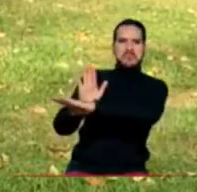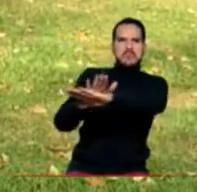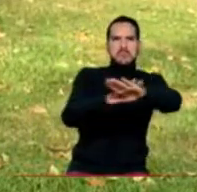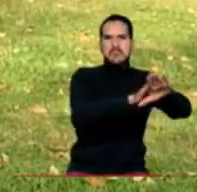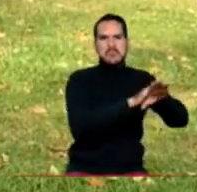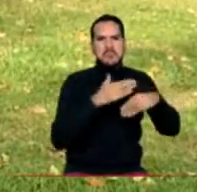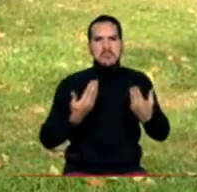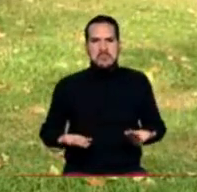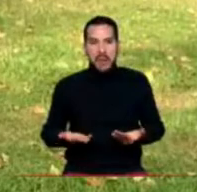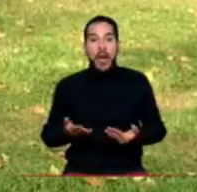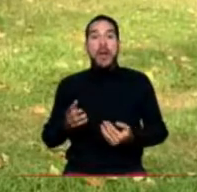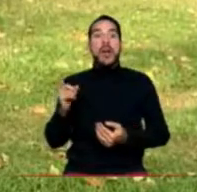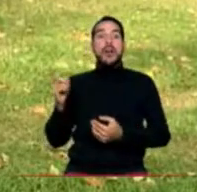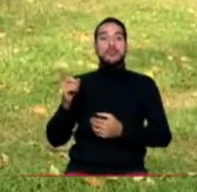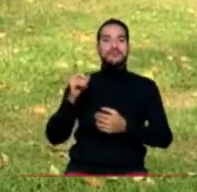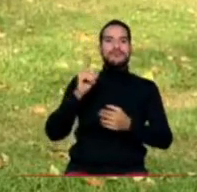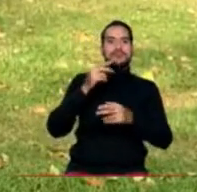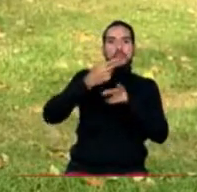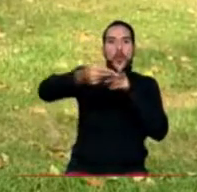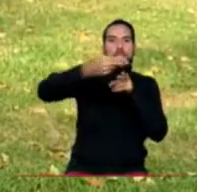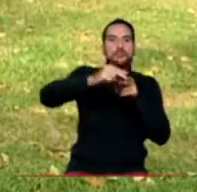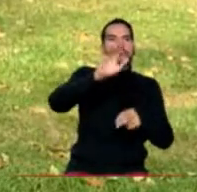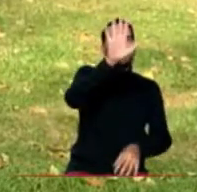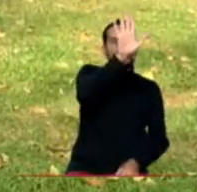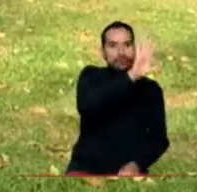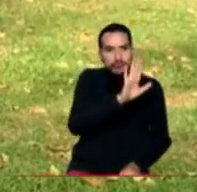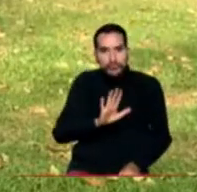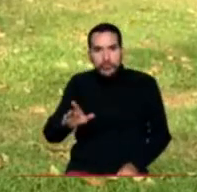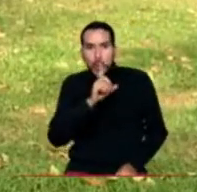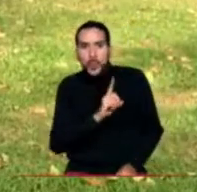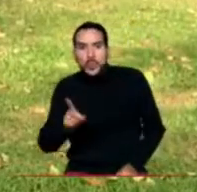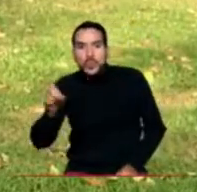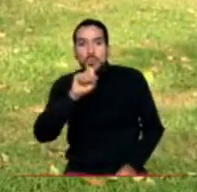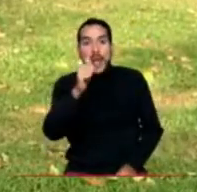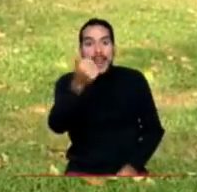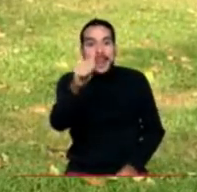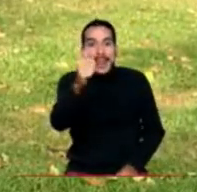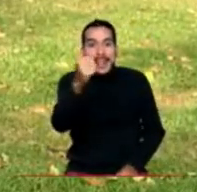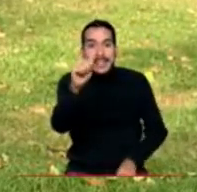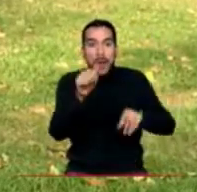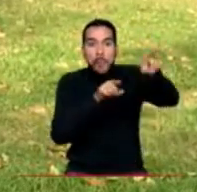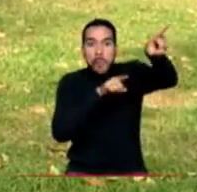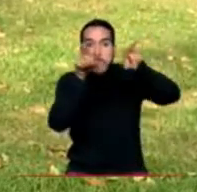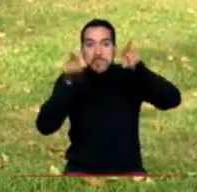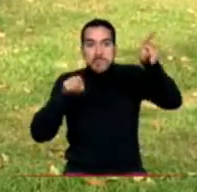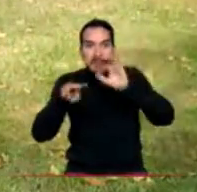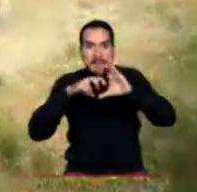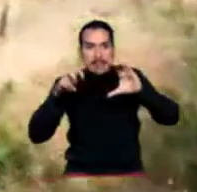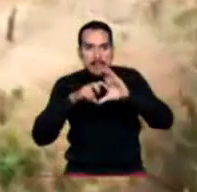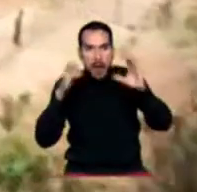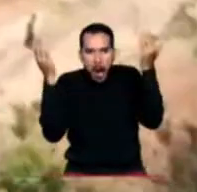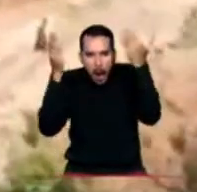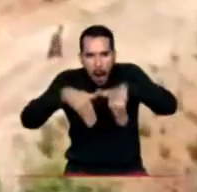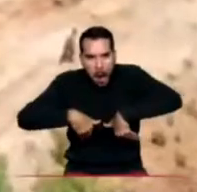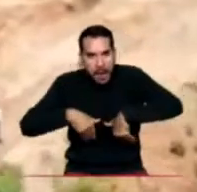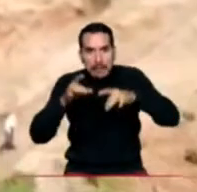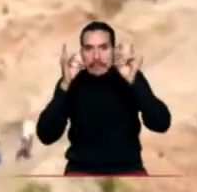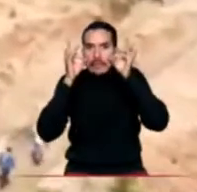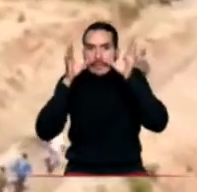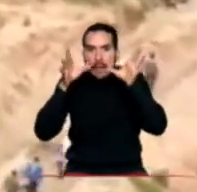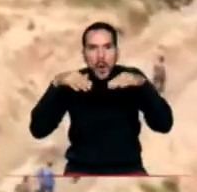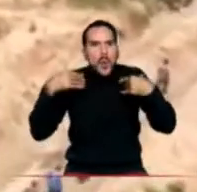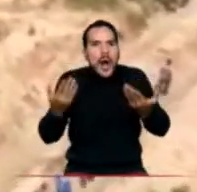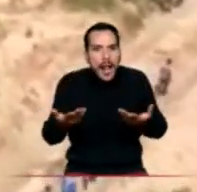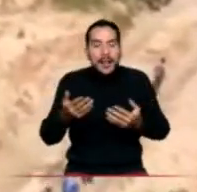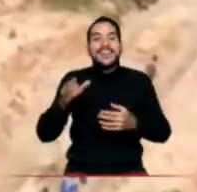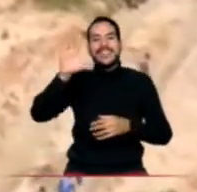esos 10 departamentos que se encontraban en alerta por minería ilegal. Entre ellos se encuentran los 4 de la